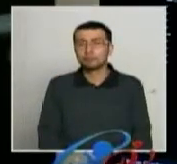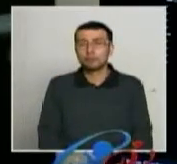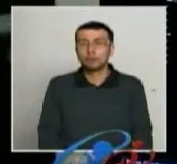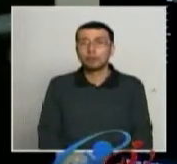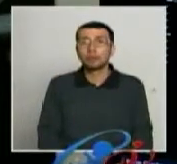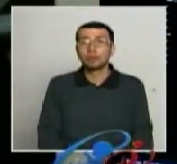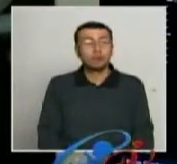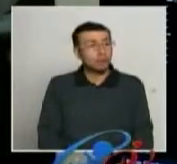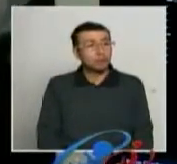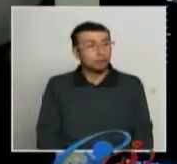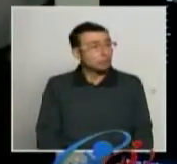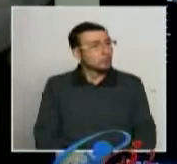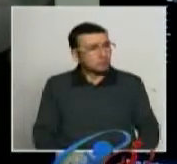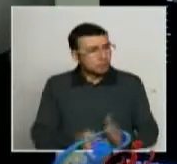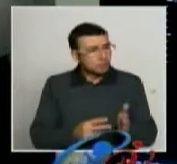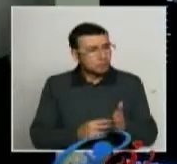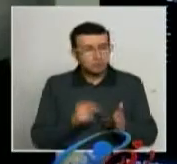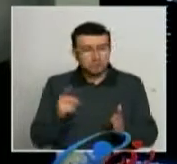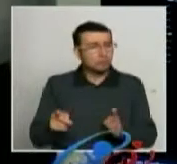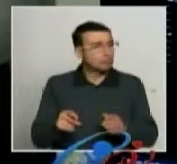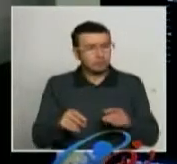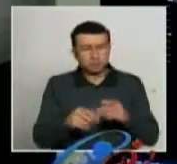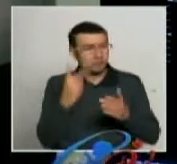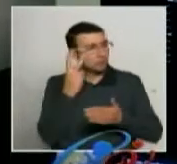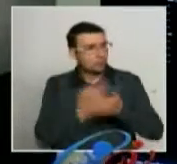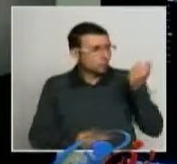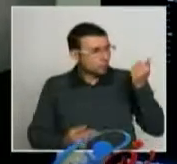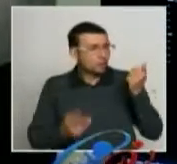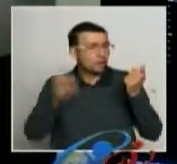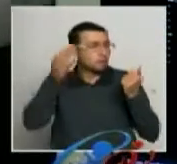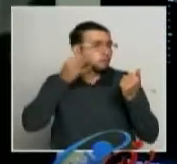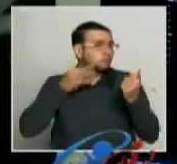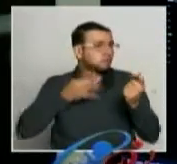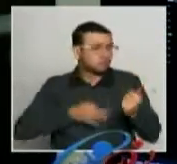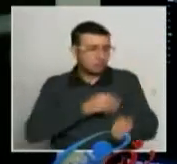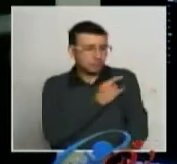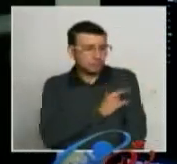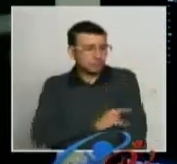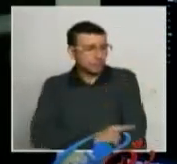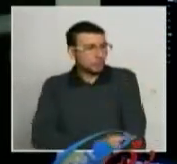Ahí prácticamente usted está haciendo arterial y venoso. Arterial y venoso, estamos